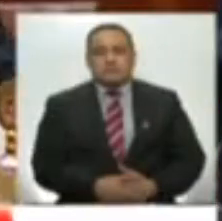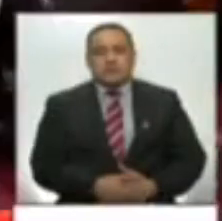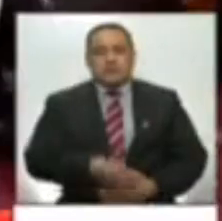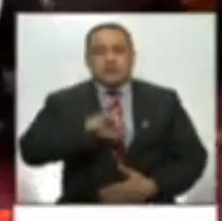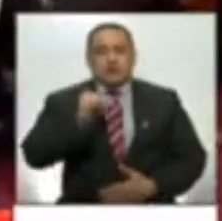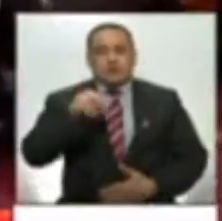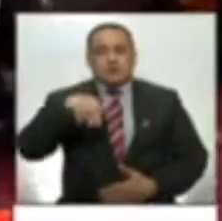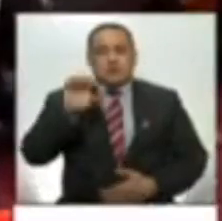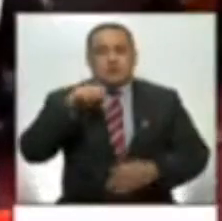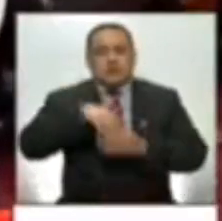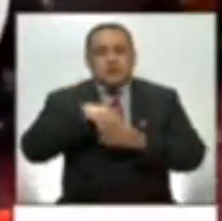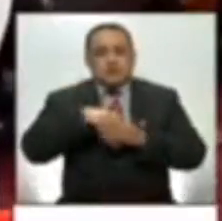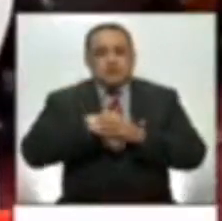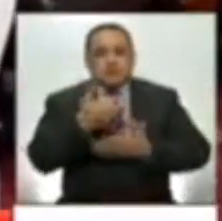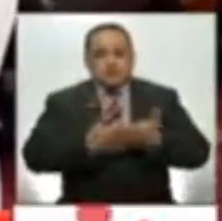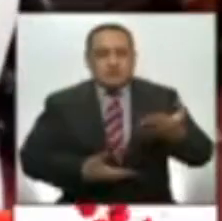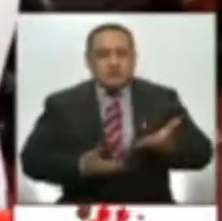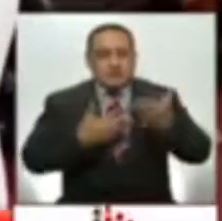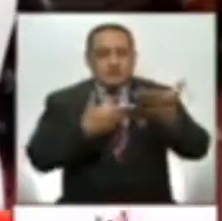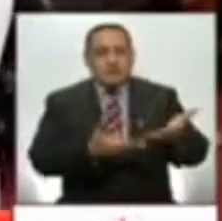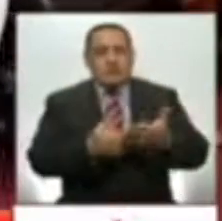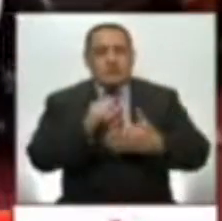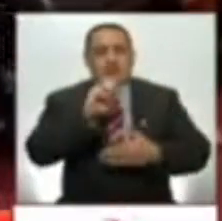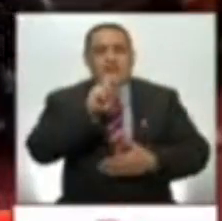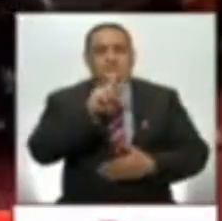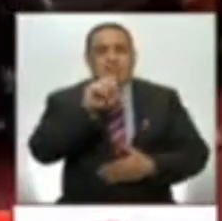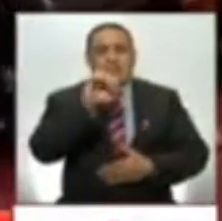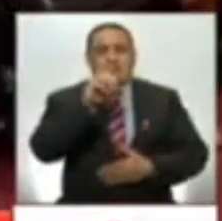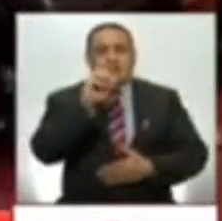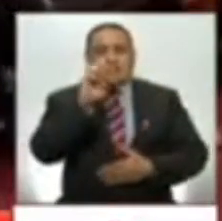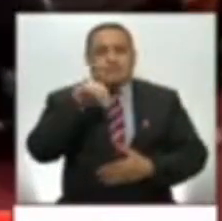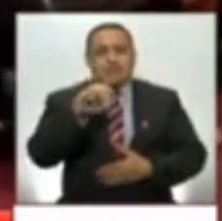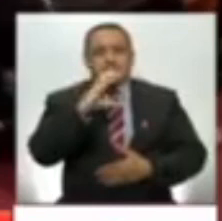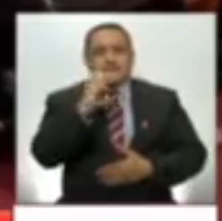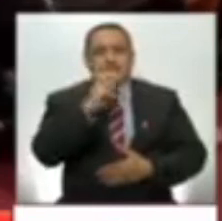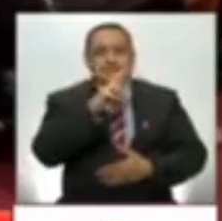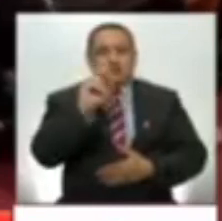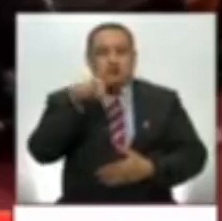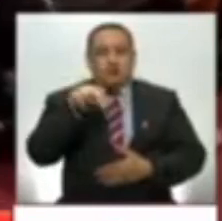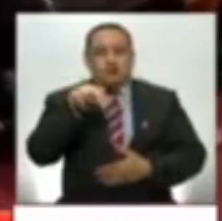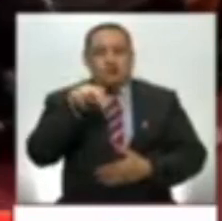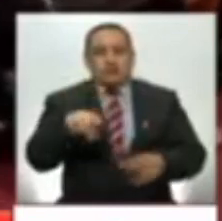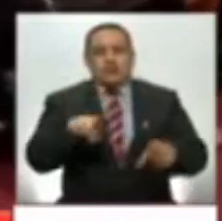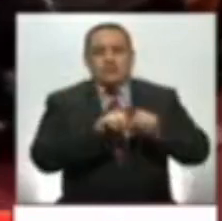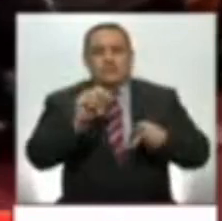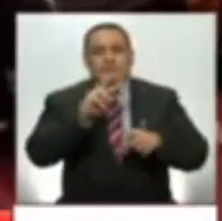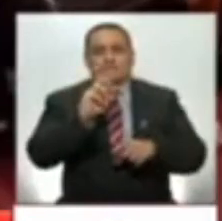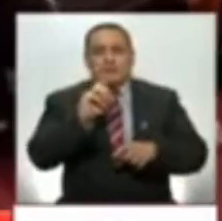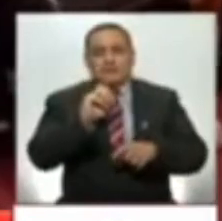Jurado Nacional de Elecciones, credencial otorgada a Valdemar José Cerrón Rojas, DNI